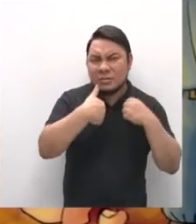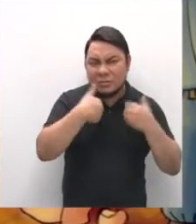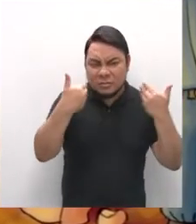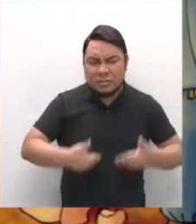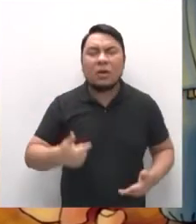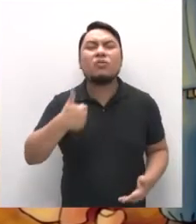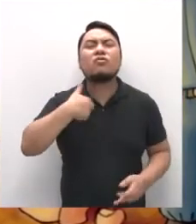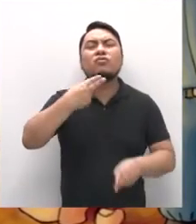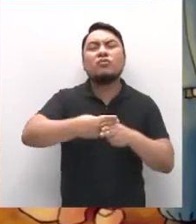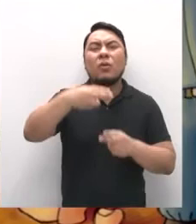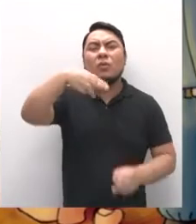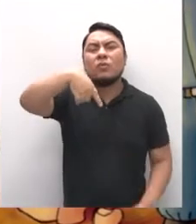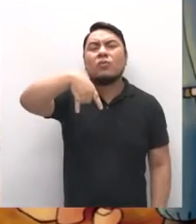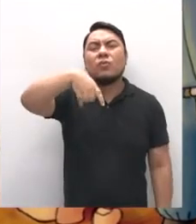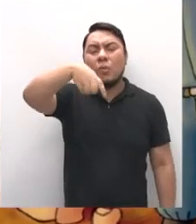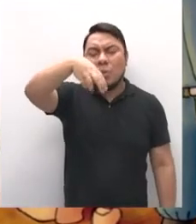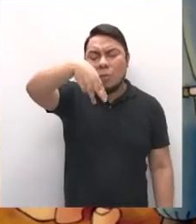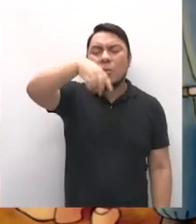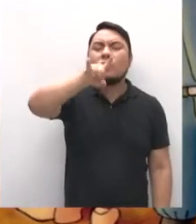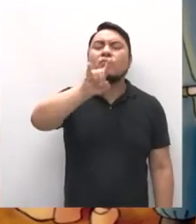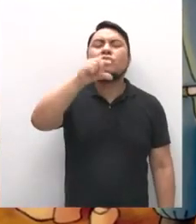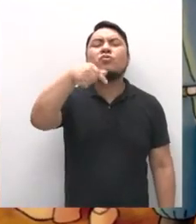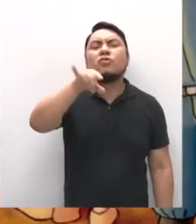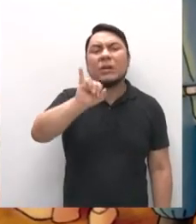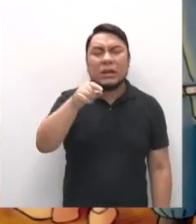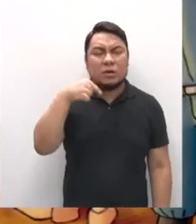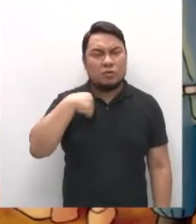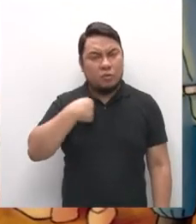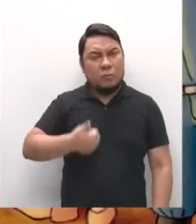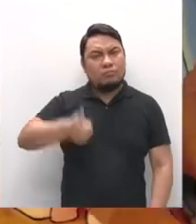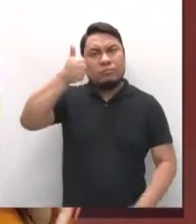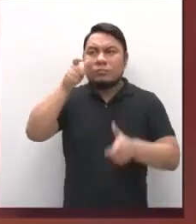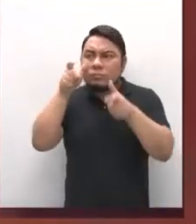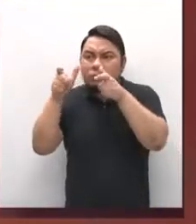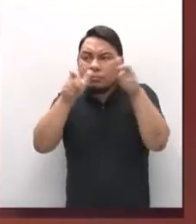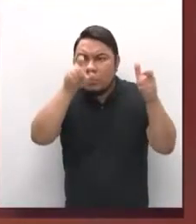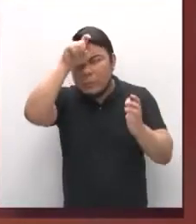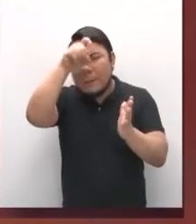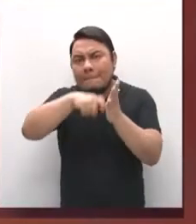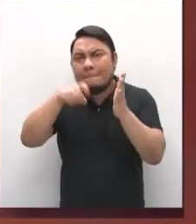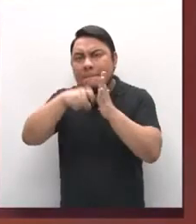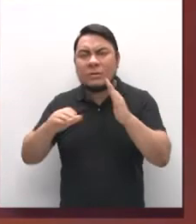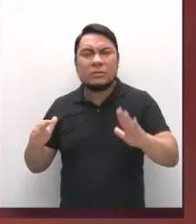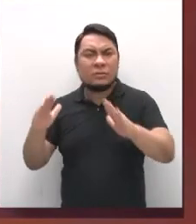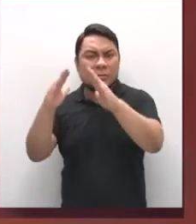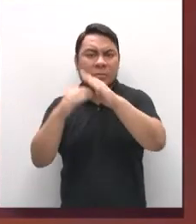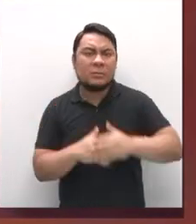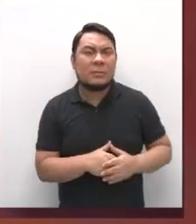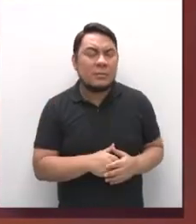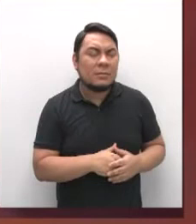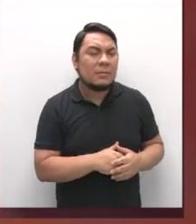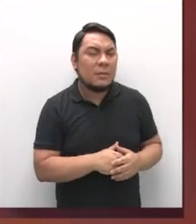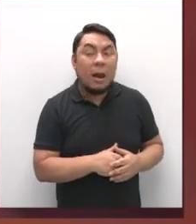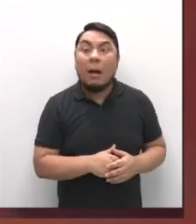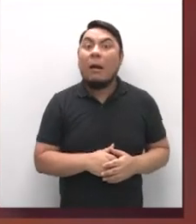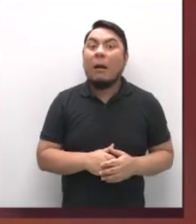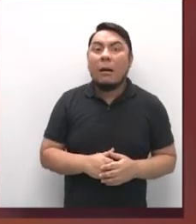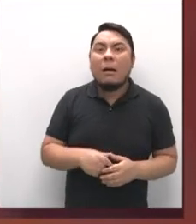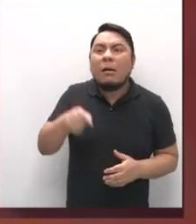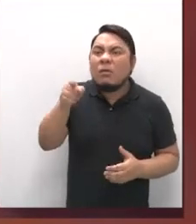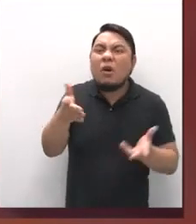el Muki, el dueño y guardián de las minas. ¿Y a dónde llevas el mineral que